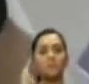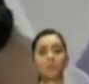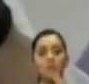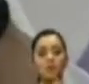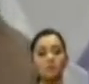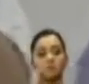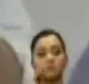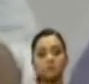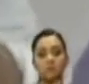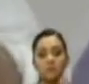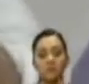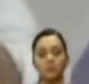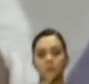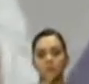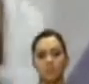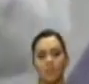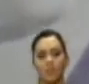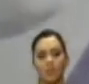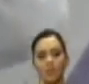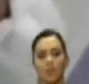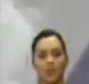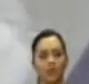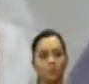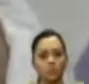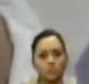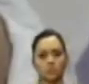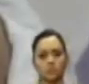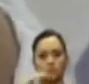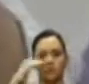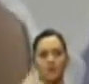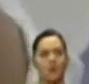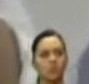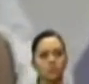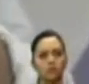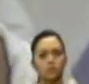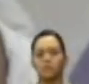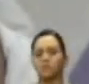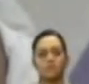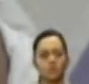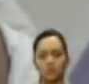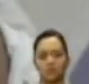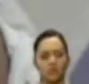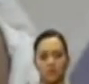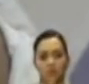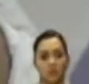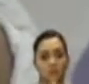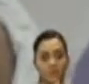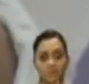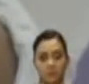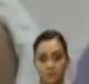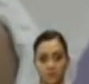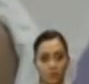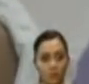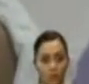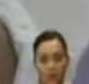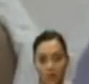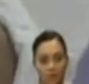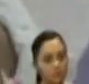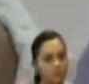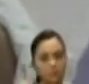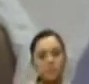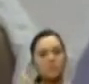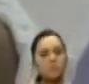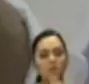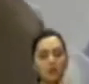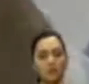reserva? También nos tenían asustados, subió la reserva, bajó la reserva, ya no sirven para defender una moneda nacional. Sirven